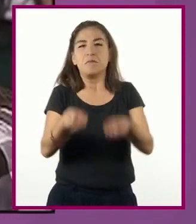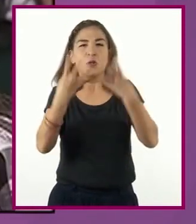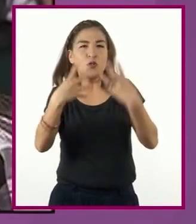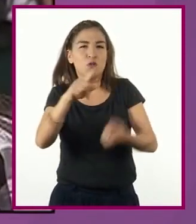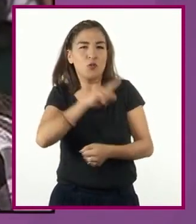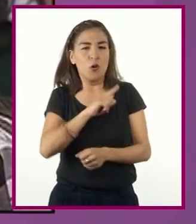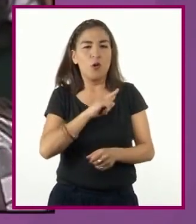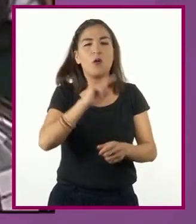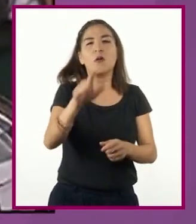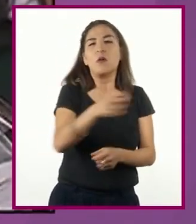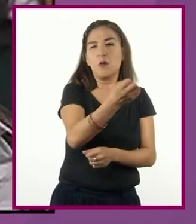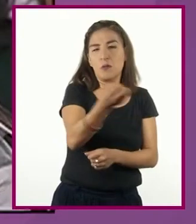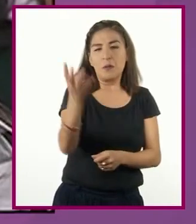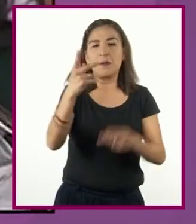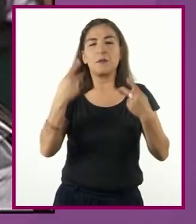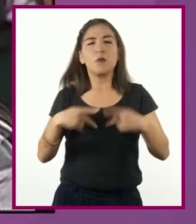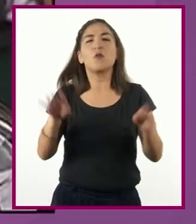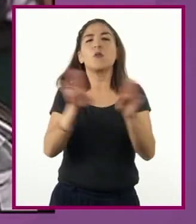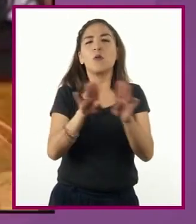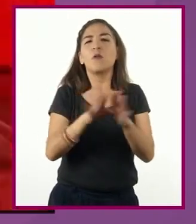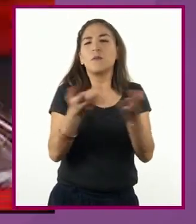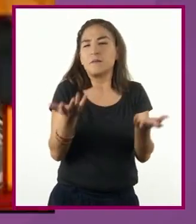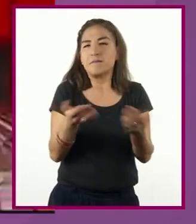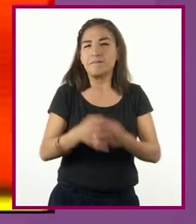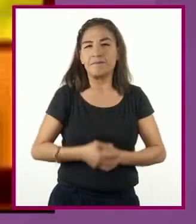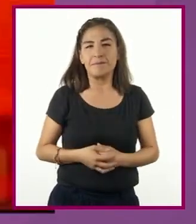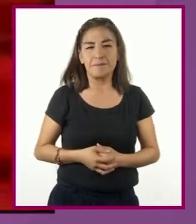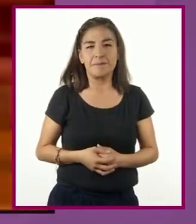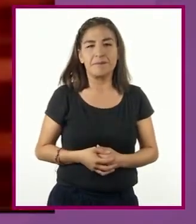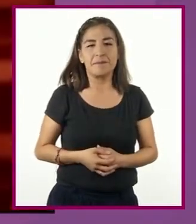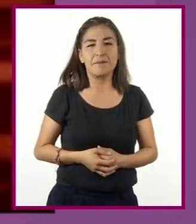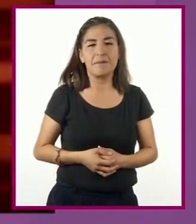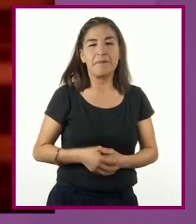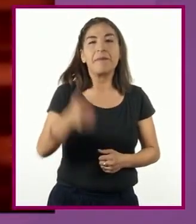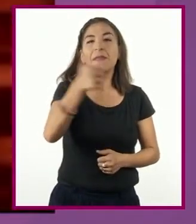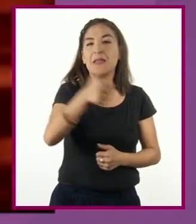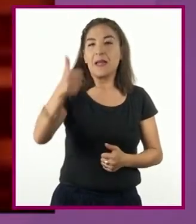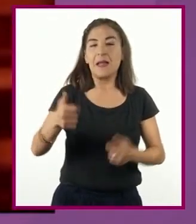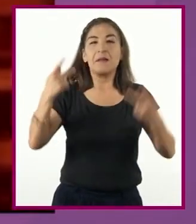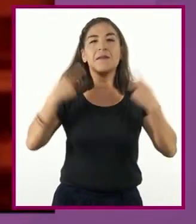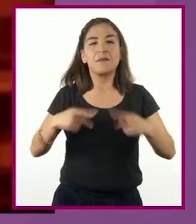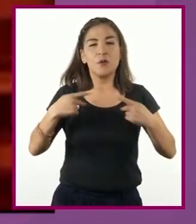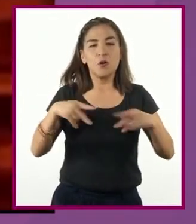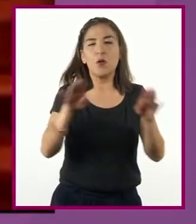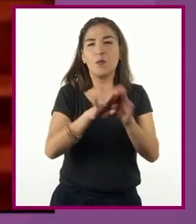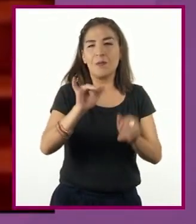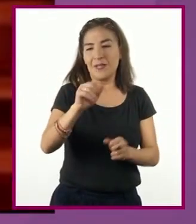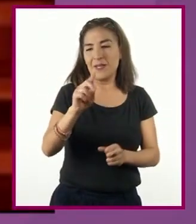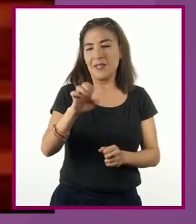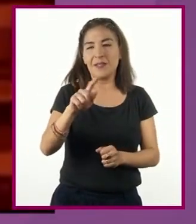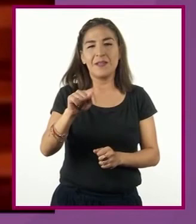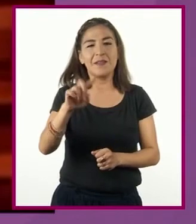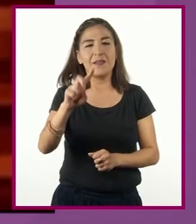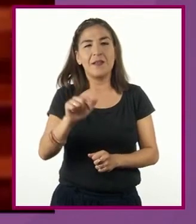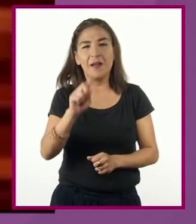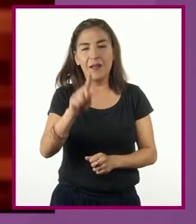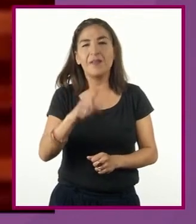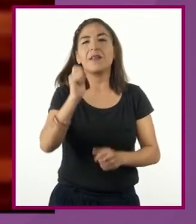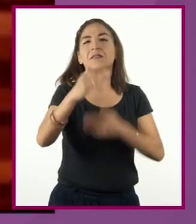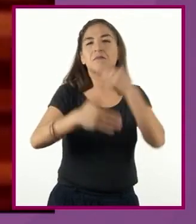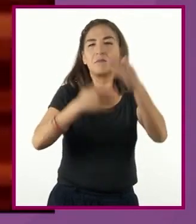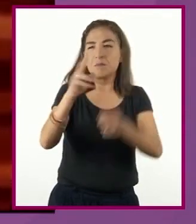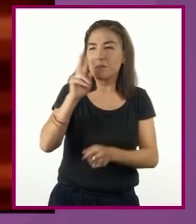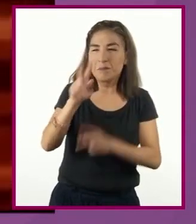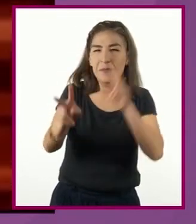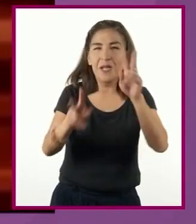intervienen los otros. ¿Cómo es este proceso? Cada uno de nosotros va construyendo su identidad con base en lo que vamos